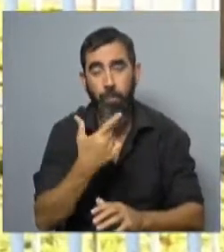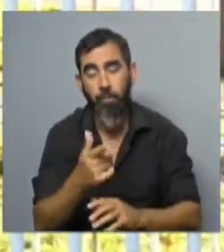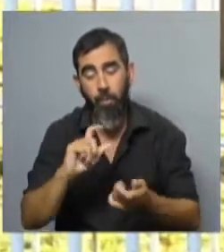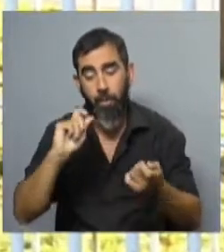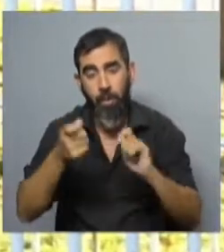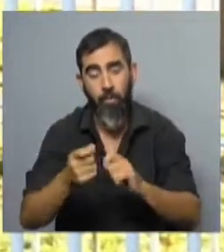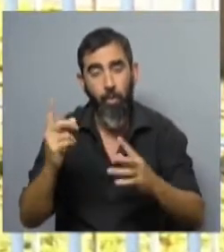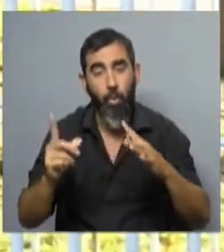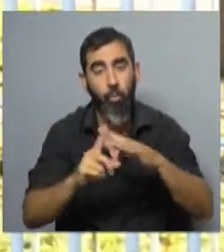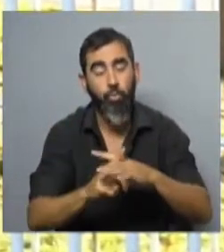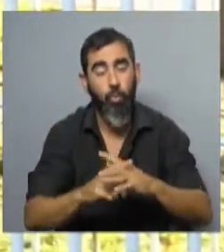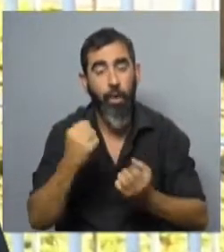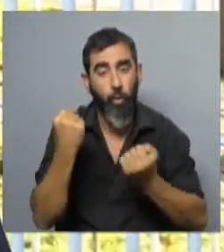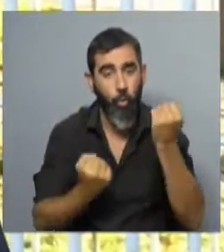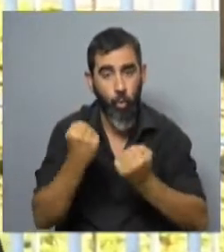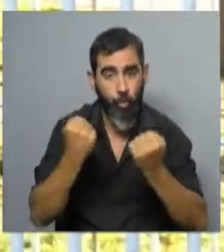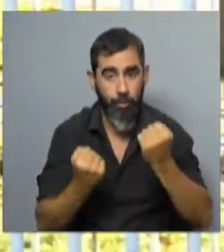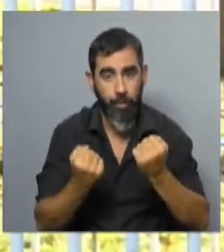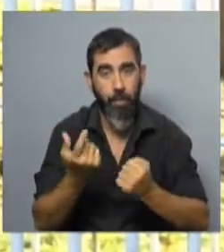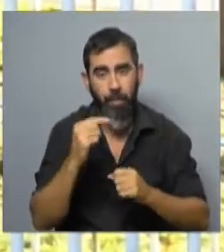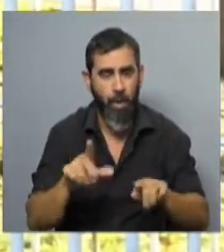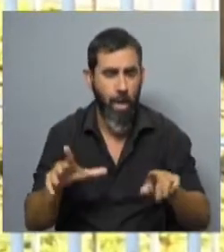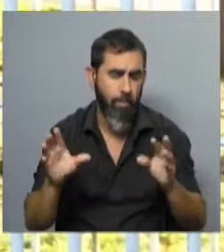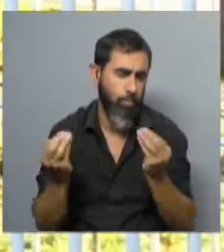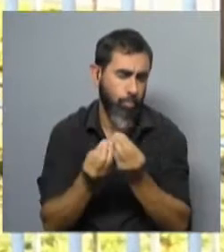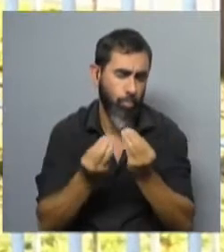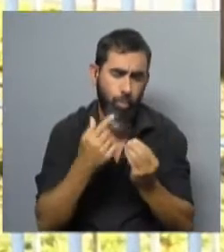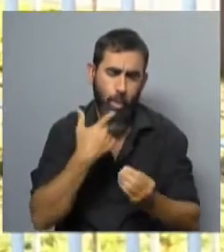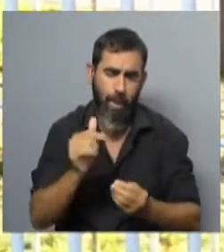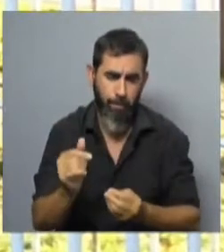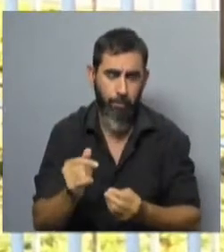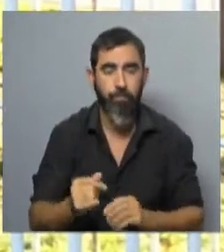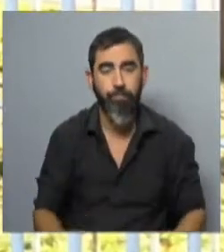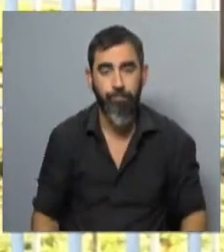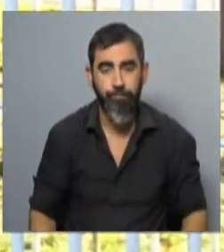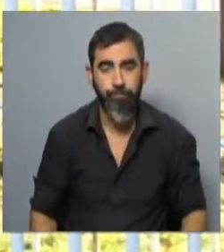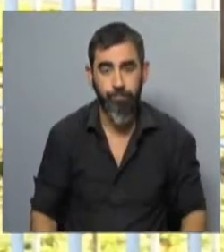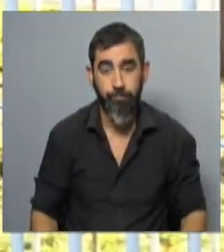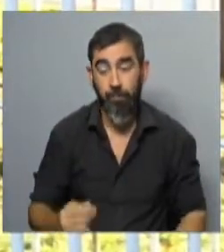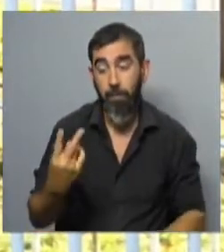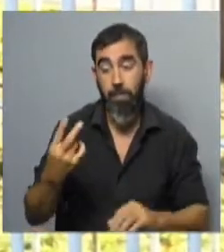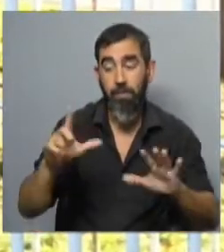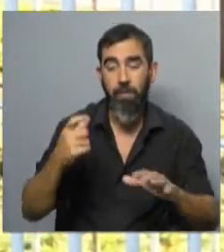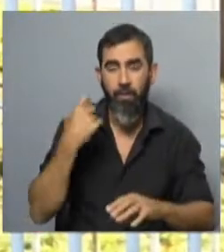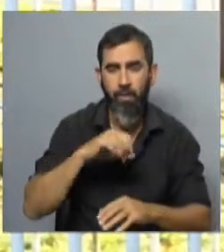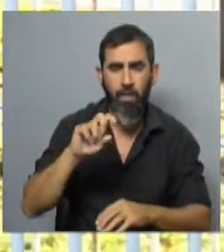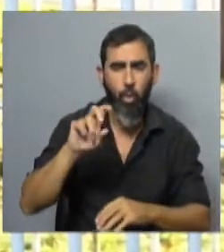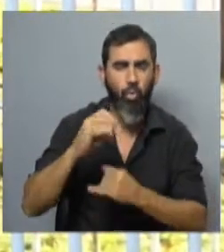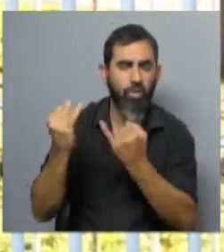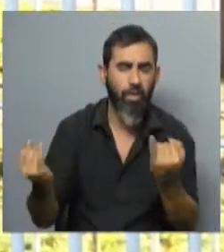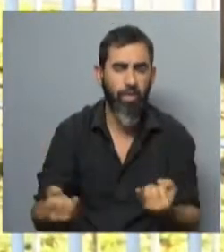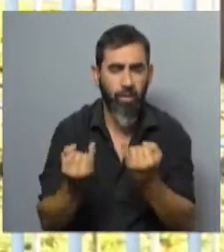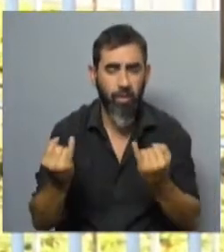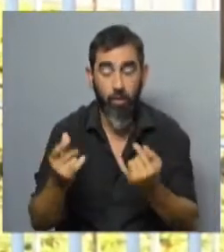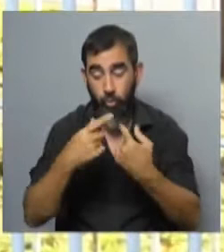cambios en la inclusión financiera, pero como eso tenemos muchos más ejemplos. Entonces, De aquí al 27, quedan 12 días más o menos, nosotros